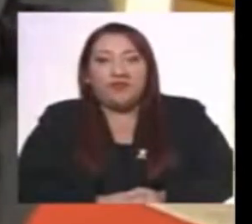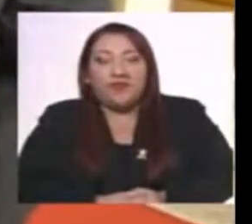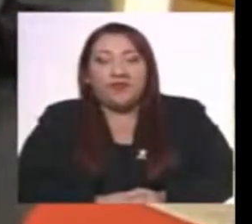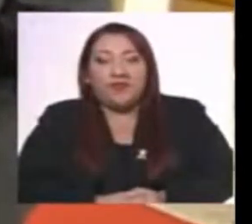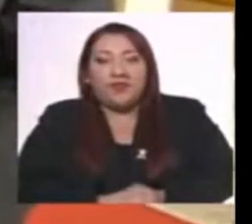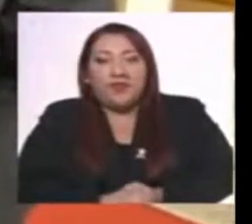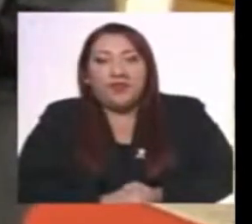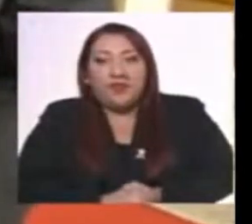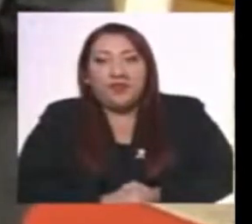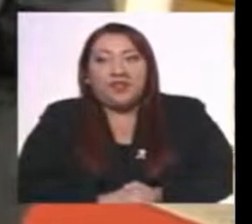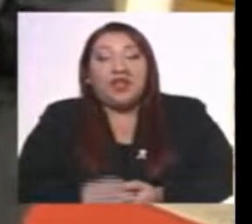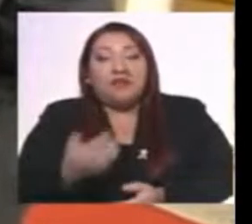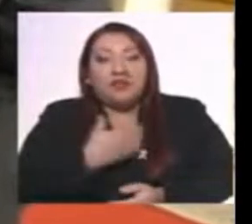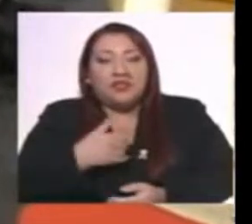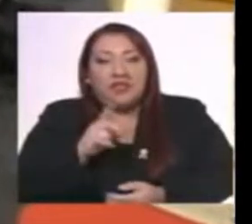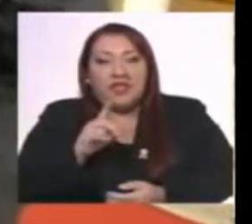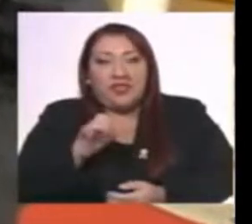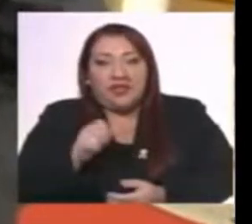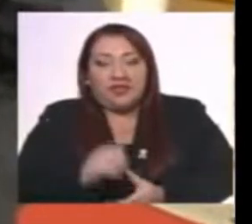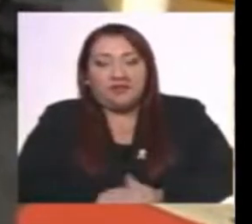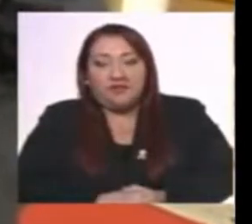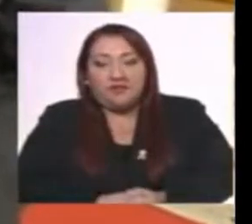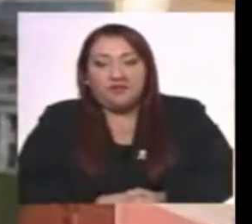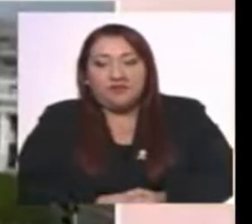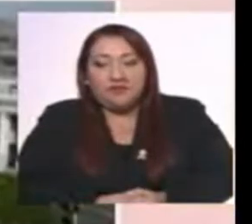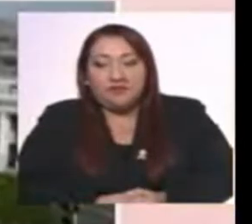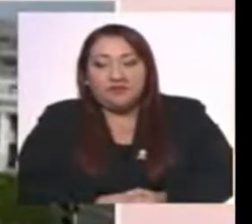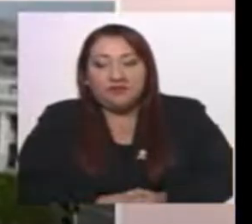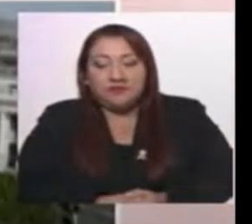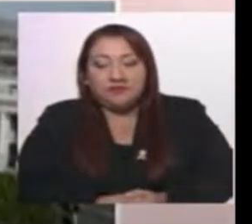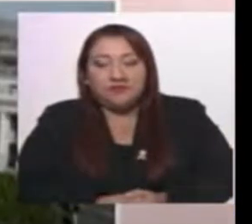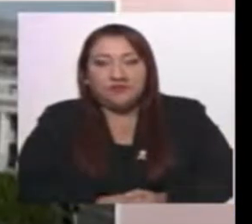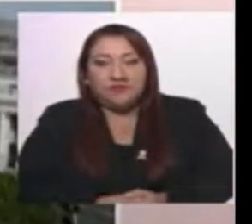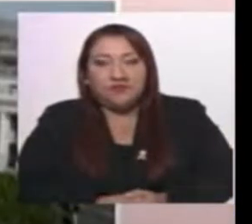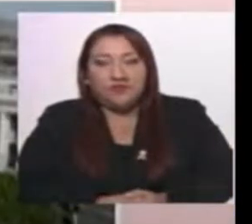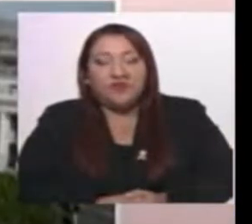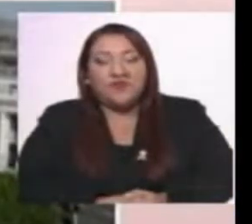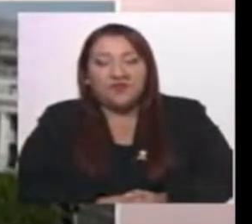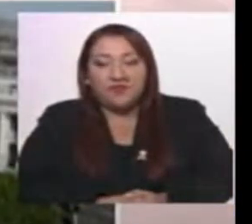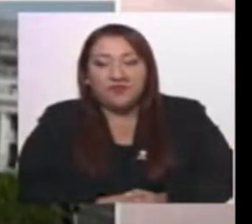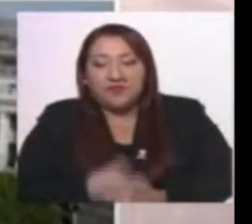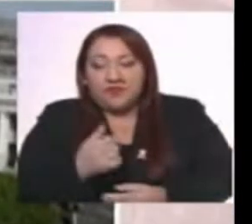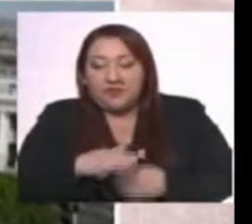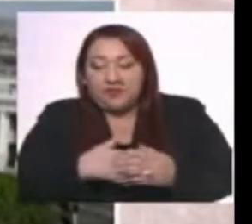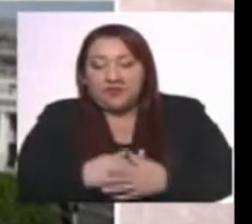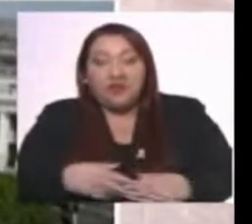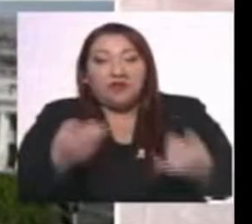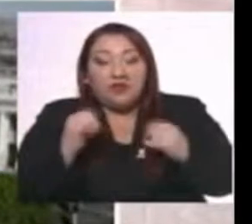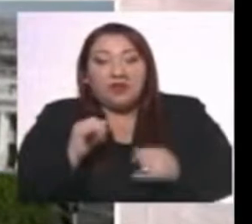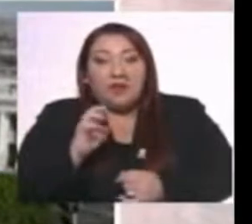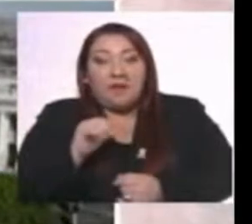la Presidenta de la República, Dina Boluarte. Bien, Helen, muchas gracias por la información.